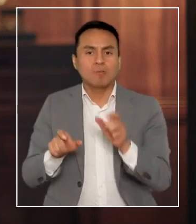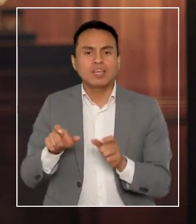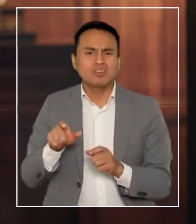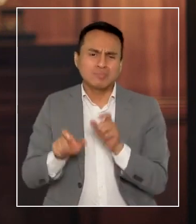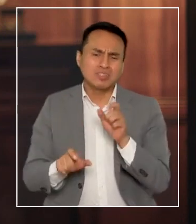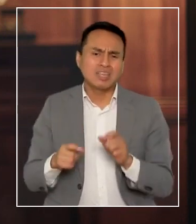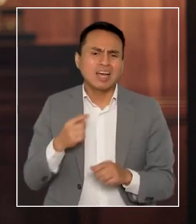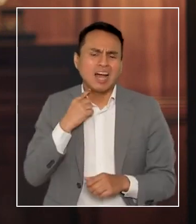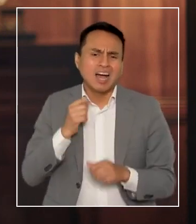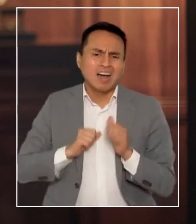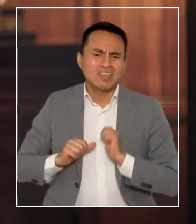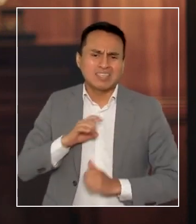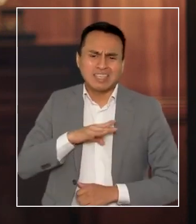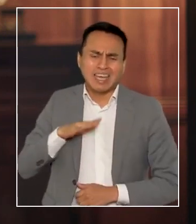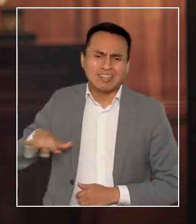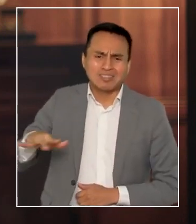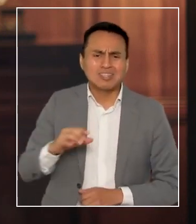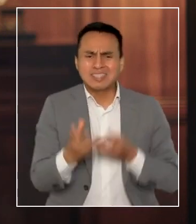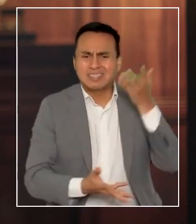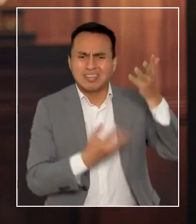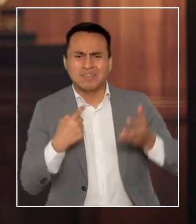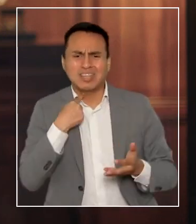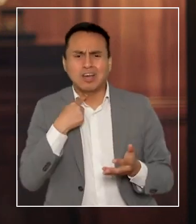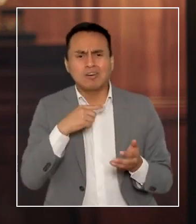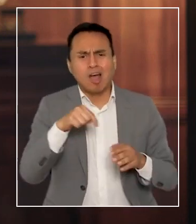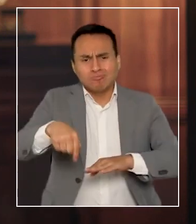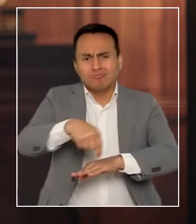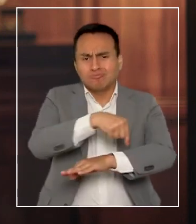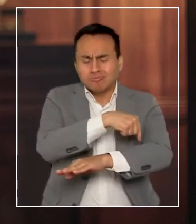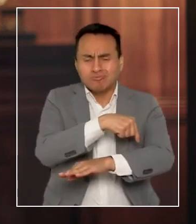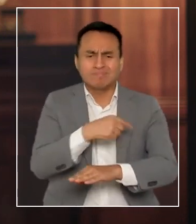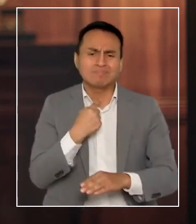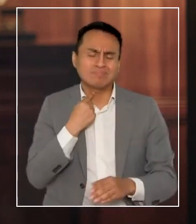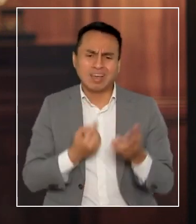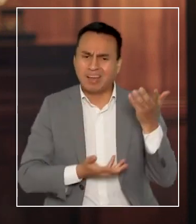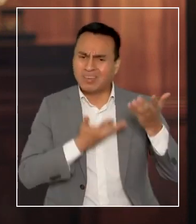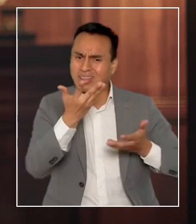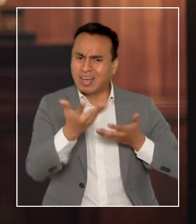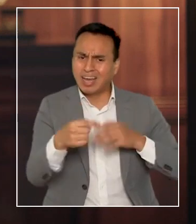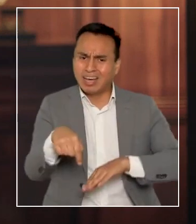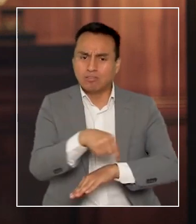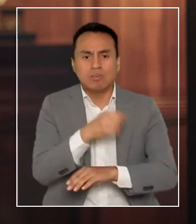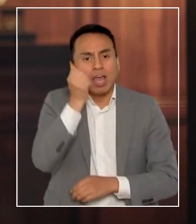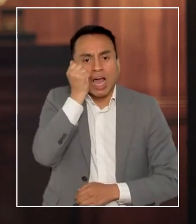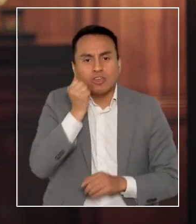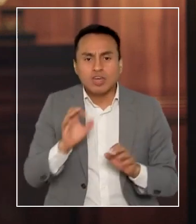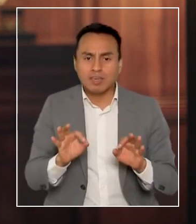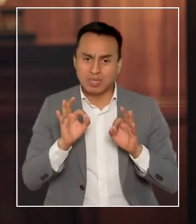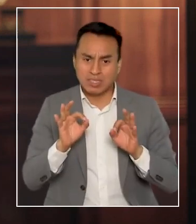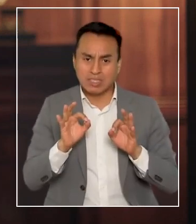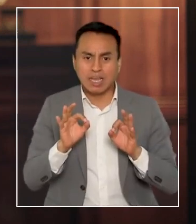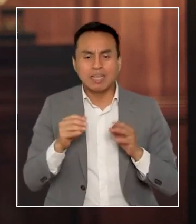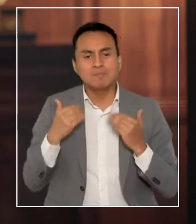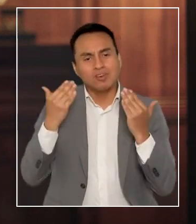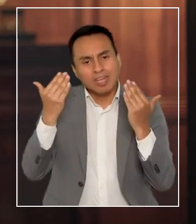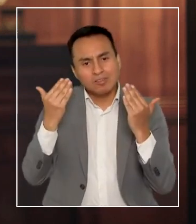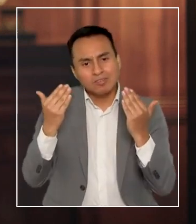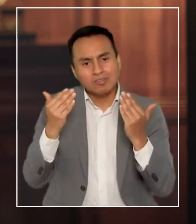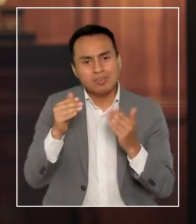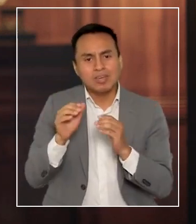afectados por los recientes incendios ocurridos en diversos rincones de nuestro país con especial cariño envío saludos